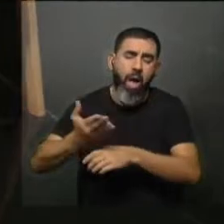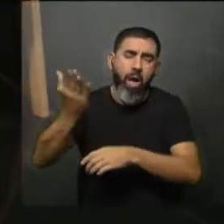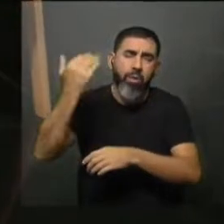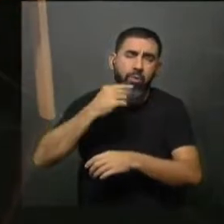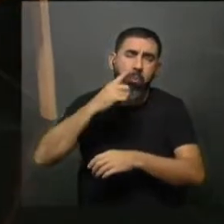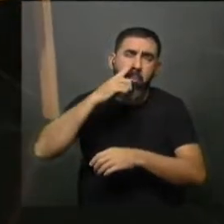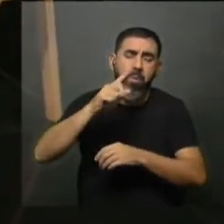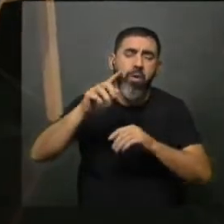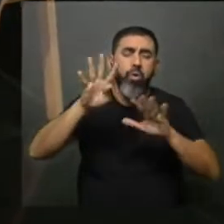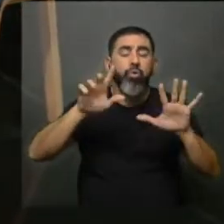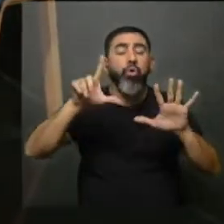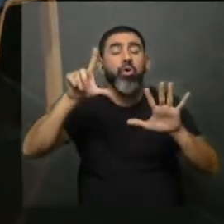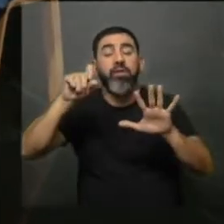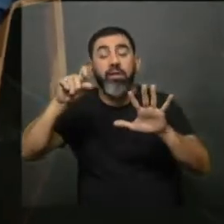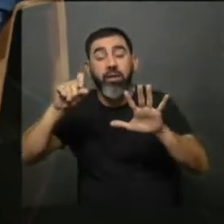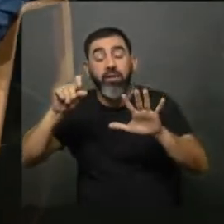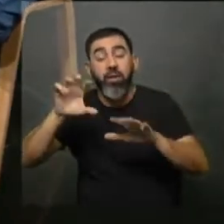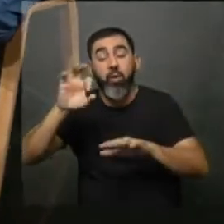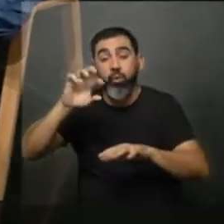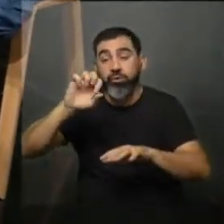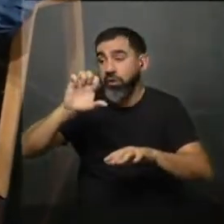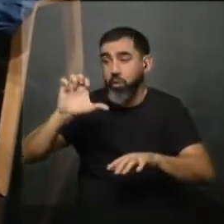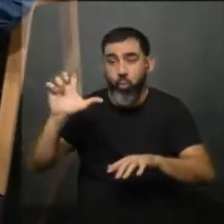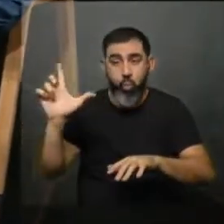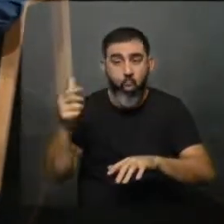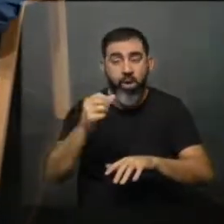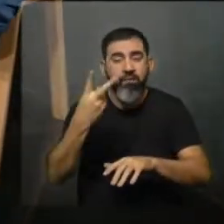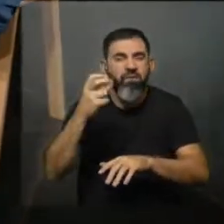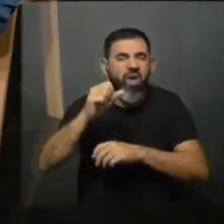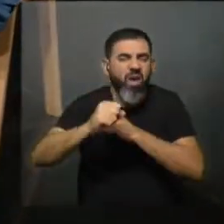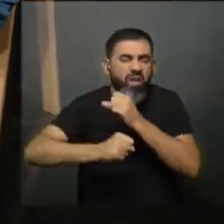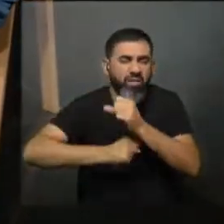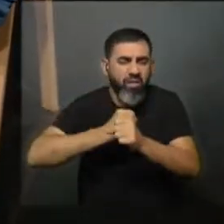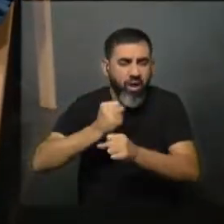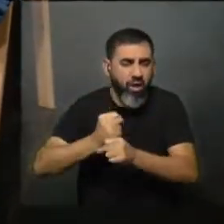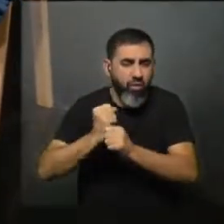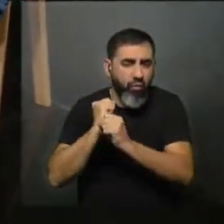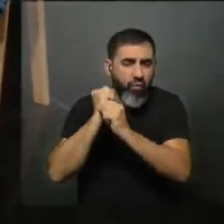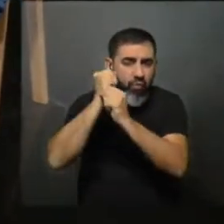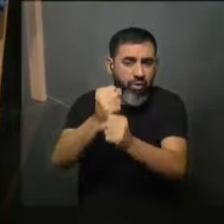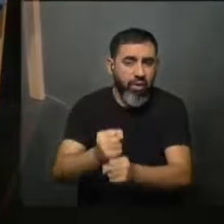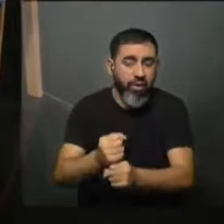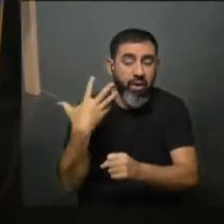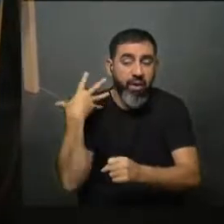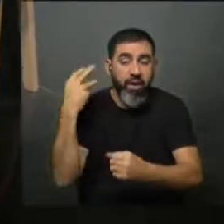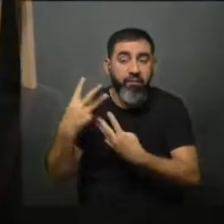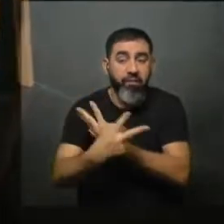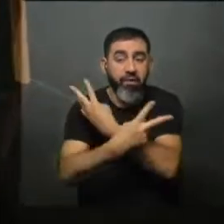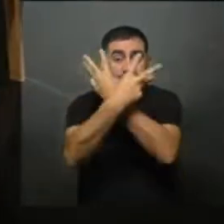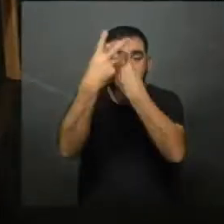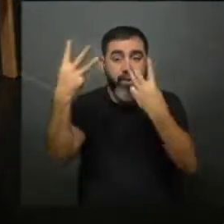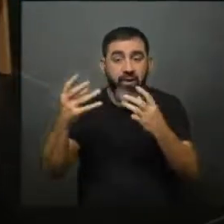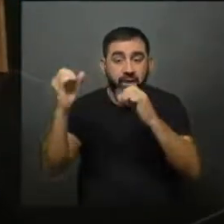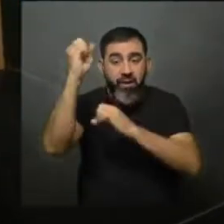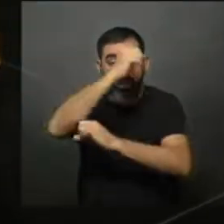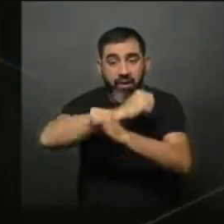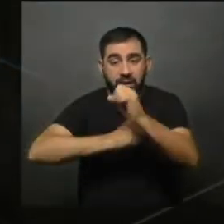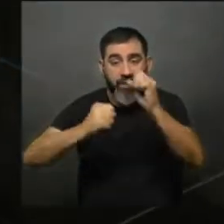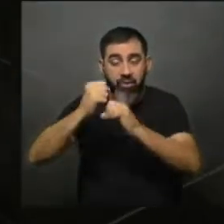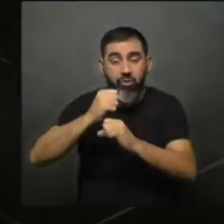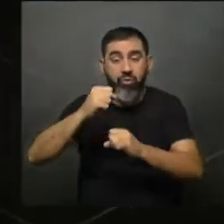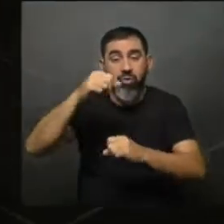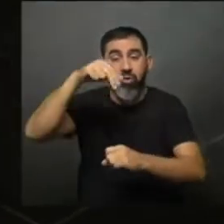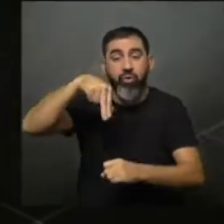año 1970, cuando OCE no tenía todavía 20 años, el gerente general del momento, que era el ingeniero Orlando